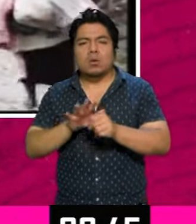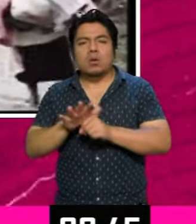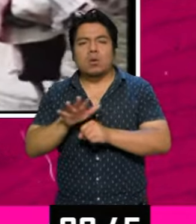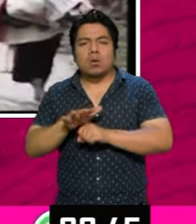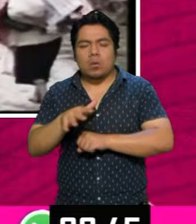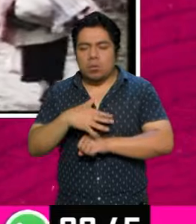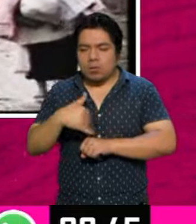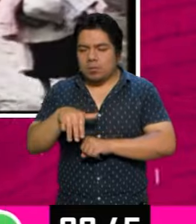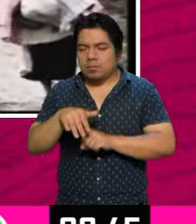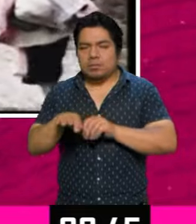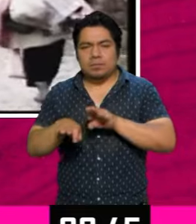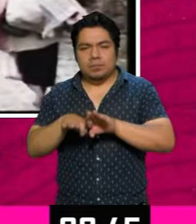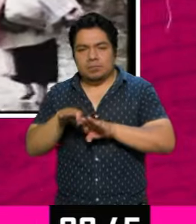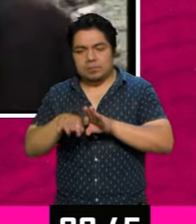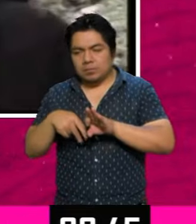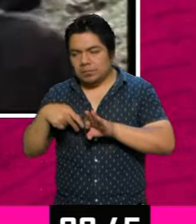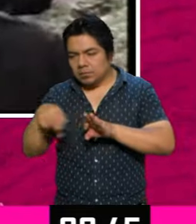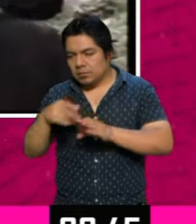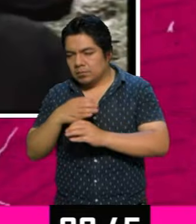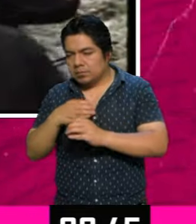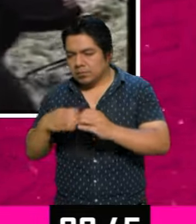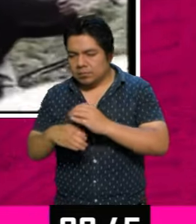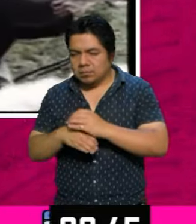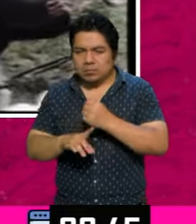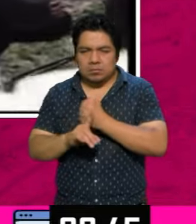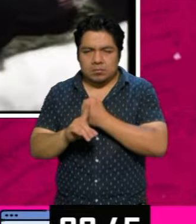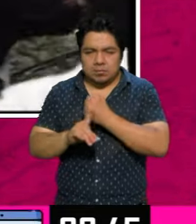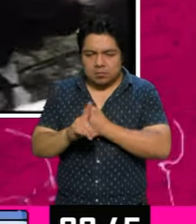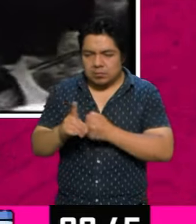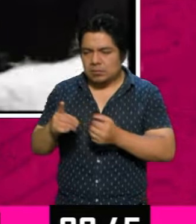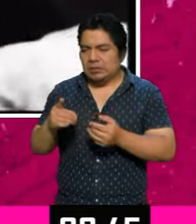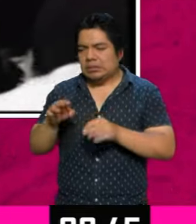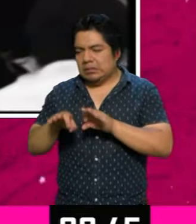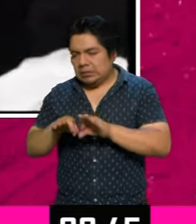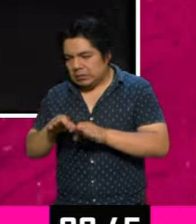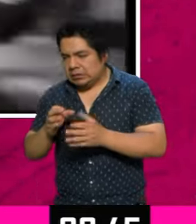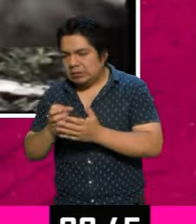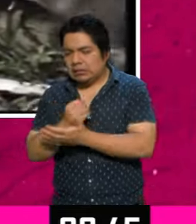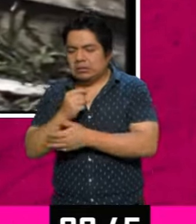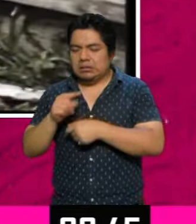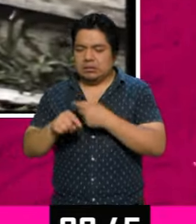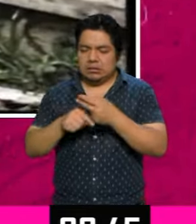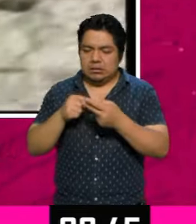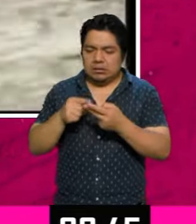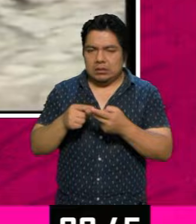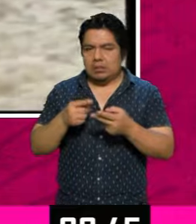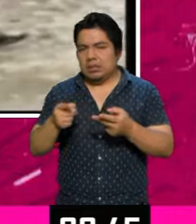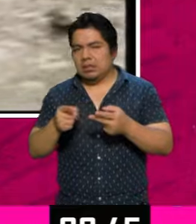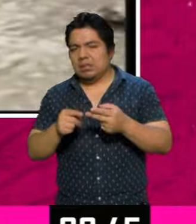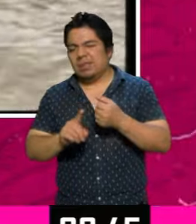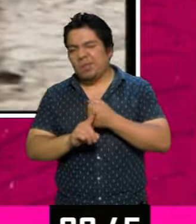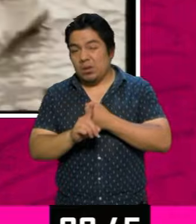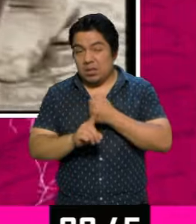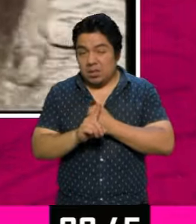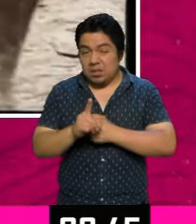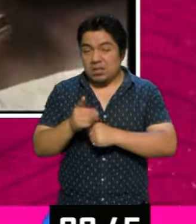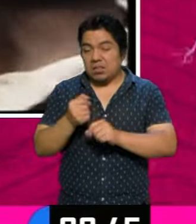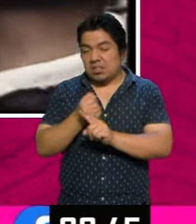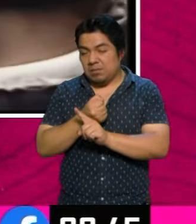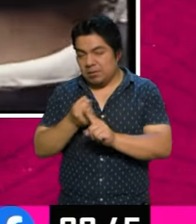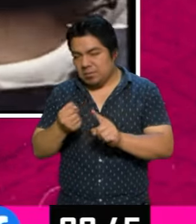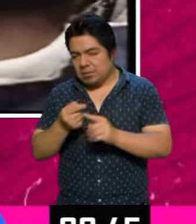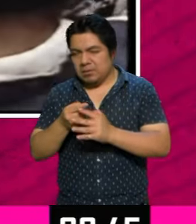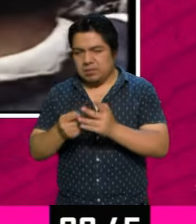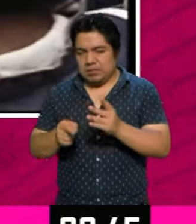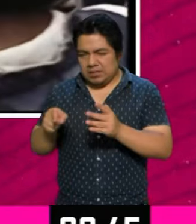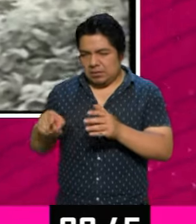una solución a lo que estaba ocurriendo, que era mucha violencia, muchos desplazados, y era la forma en la que se estaba manifestando ahí